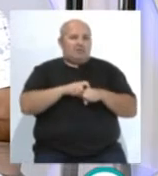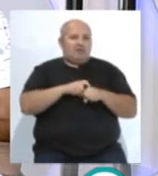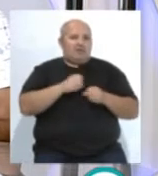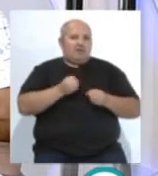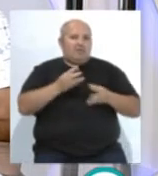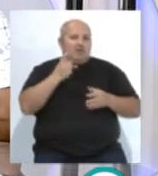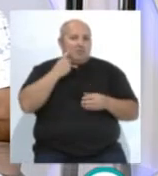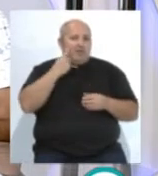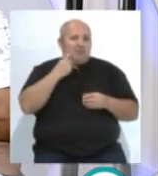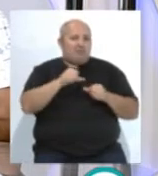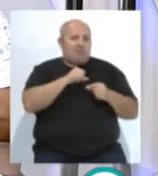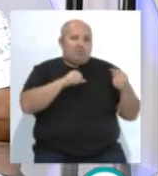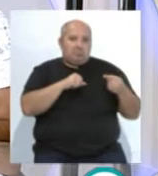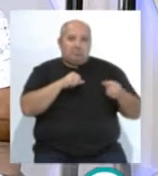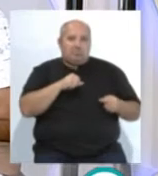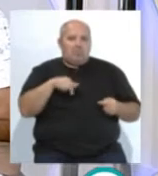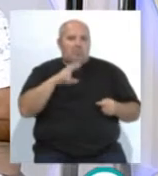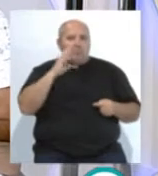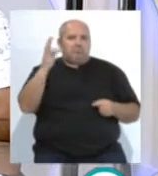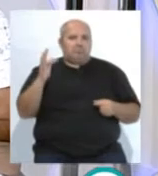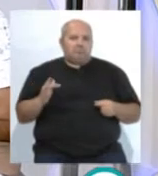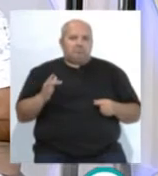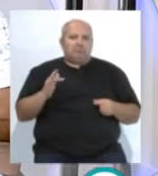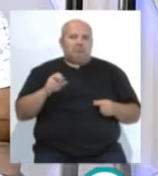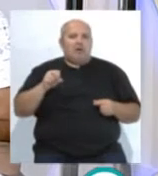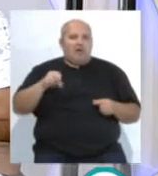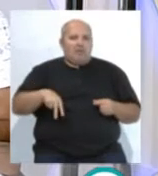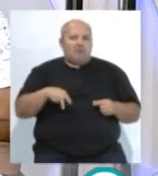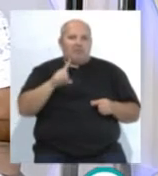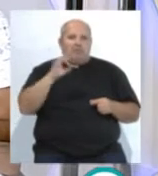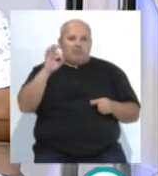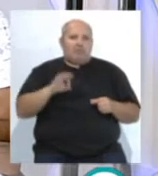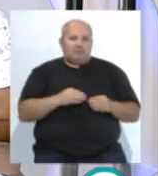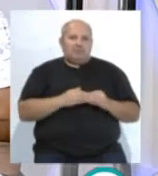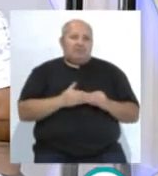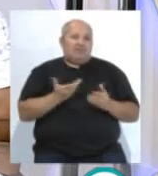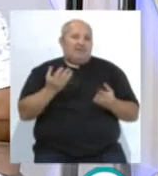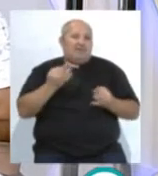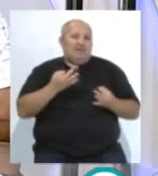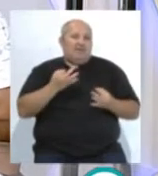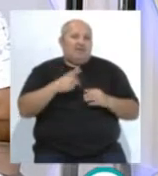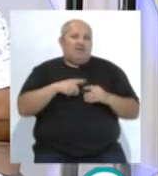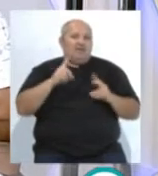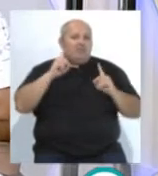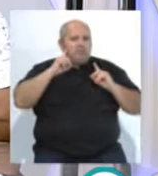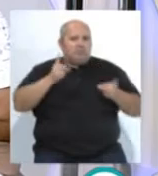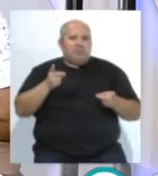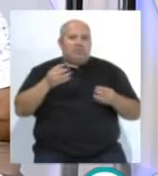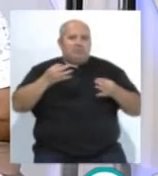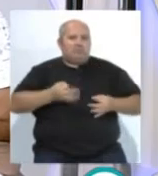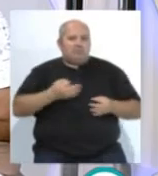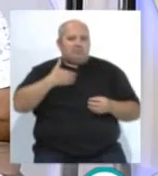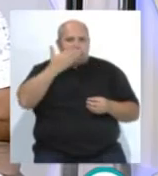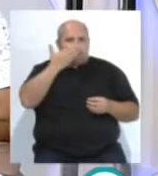declaración, pero yo creo que, vamos, en todo lo que ha dicho, todo razón 100%. Lo que pasa es que no es que haya sido valiente al decir,